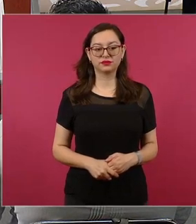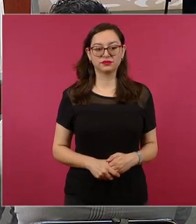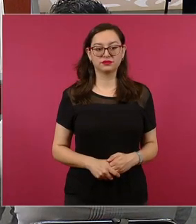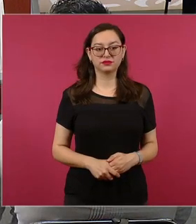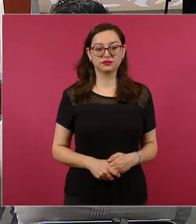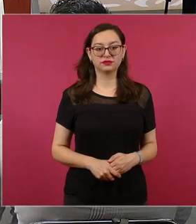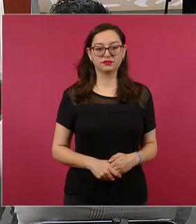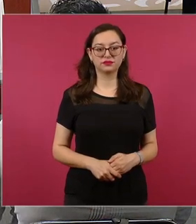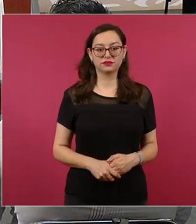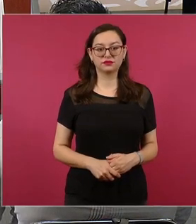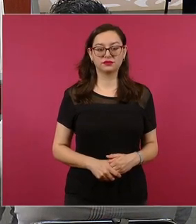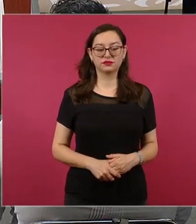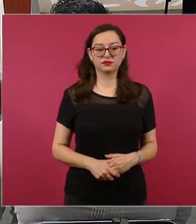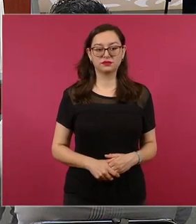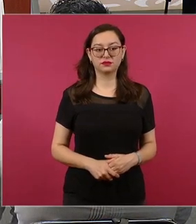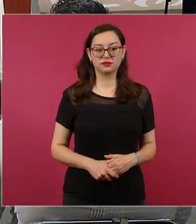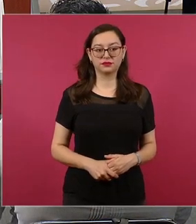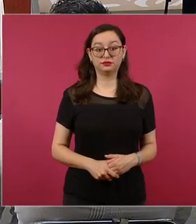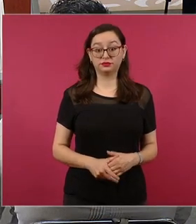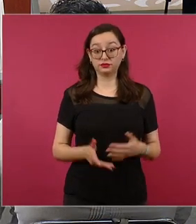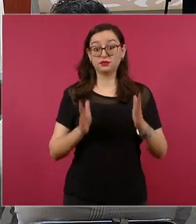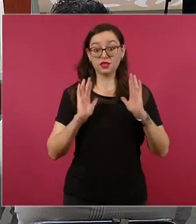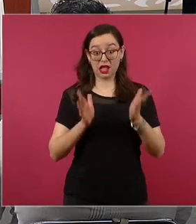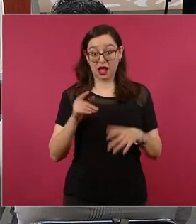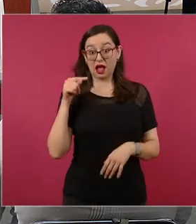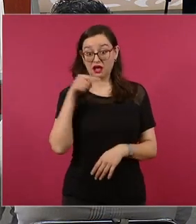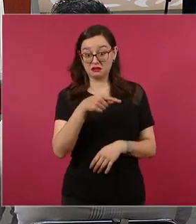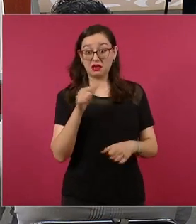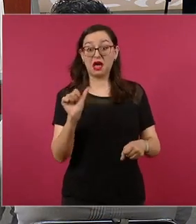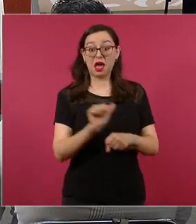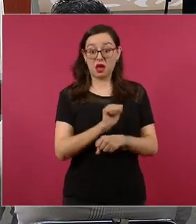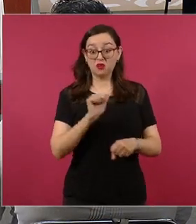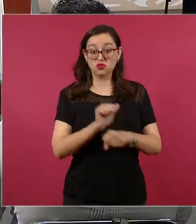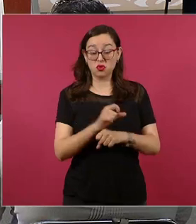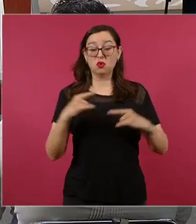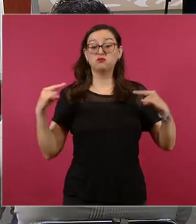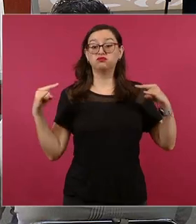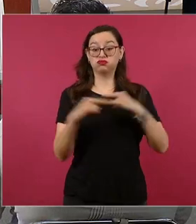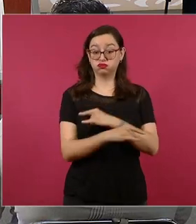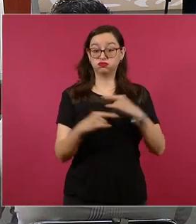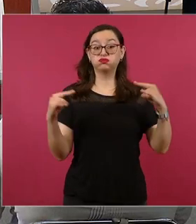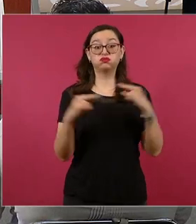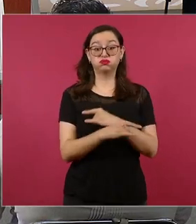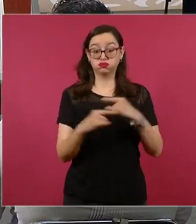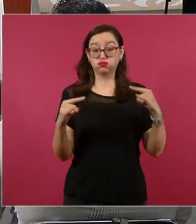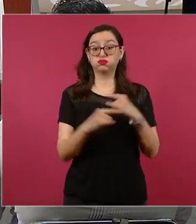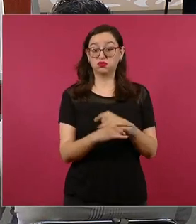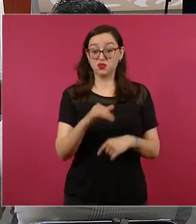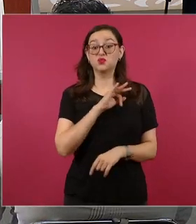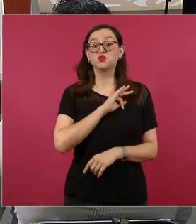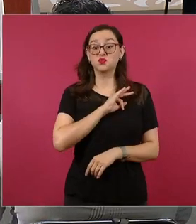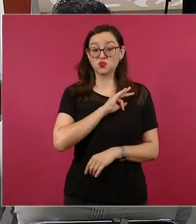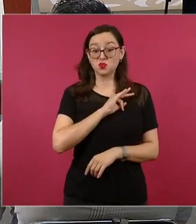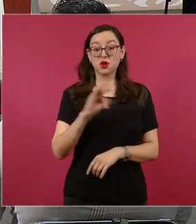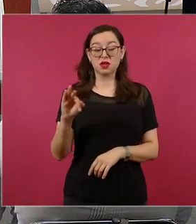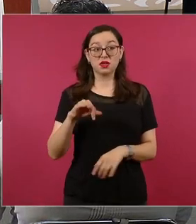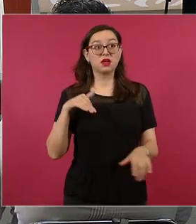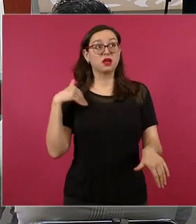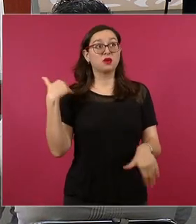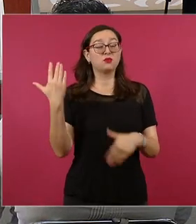a pasar los carros para el otro puente. Esto lo vamos a